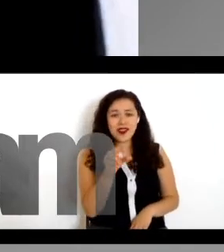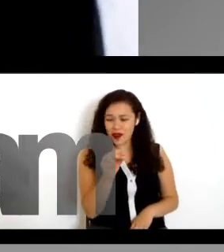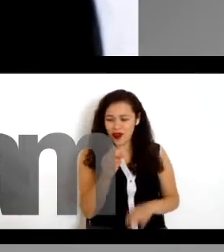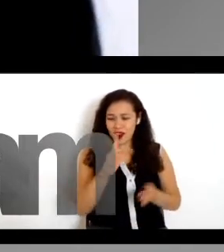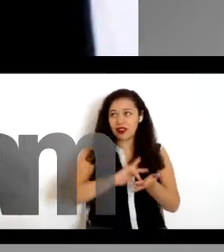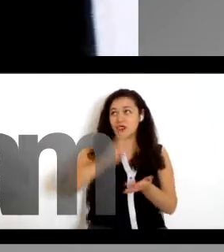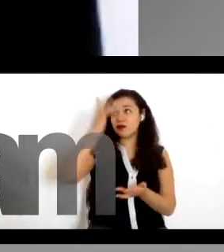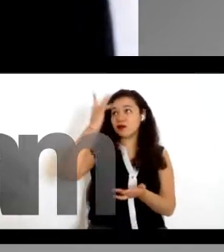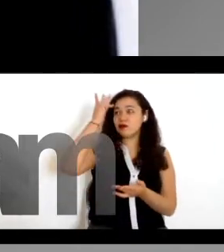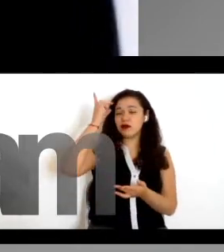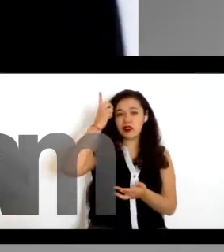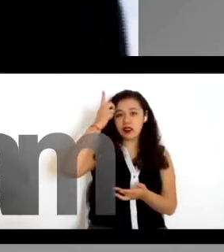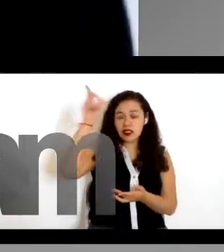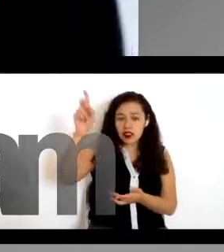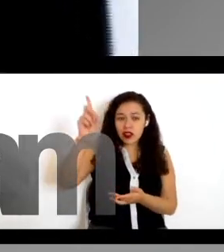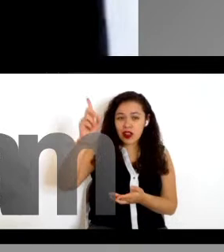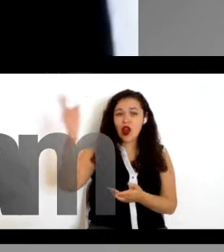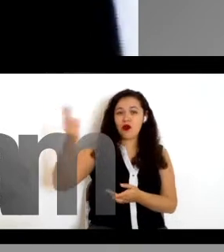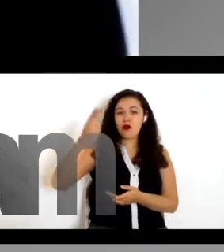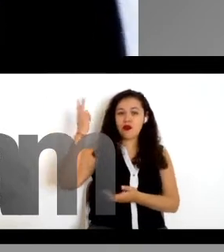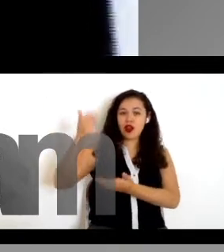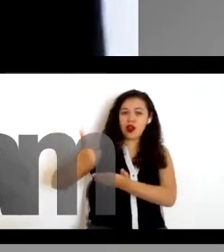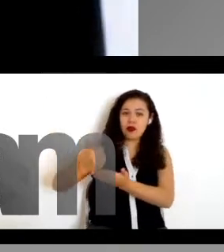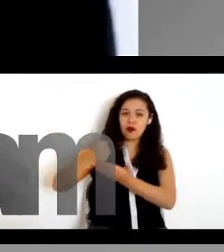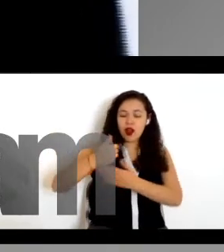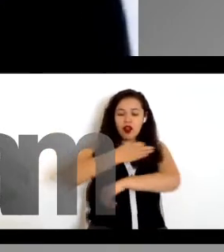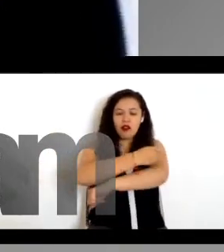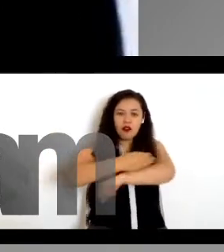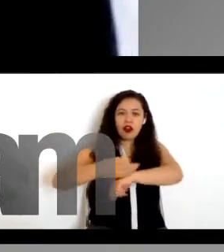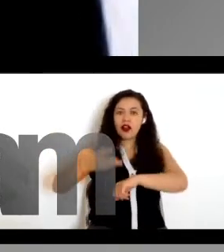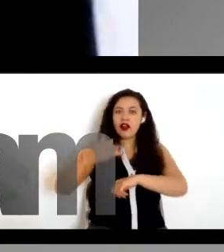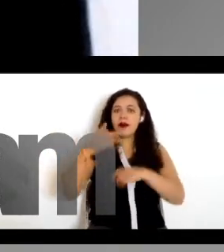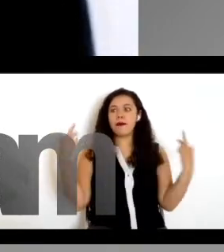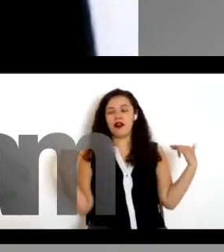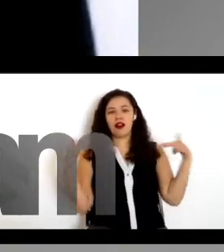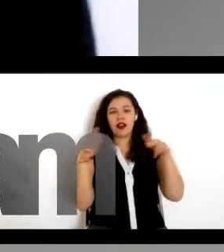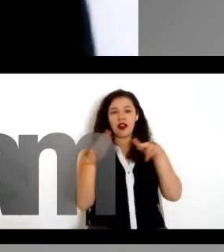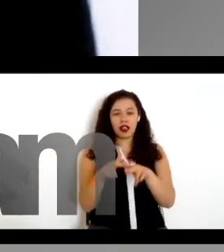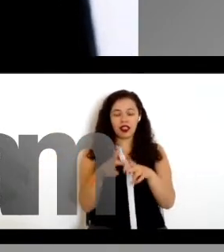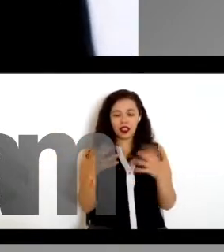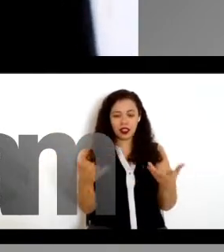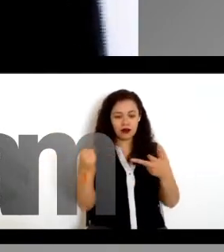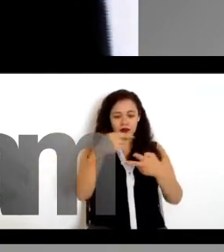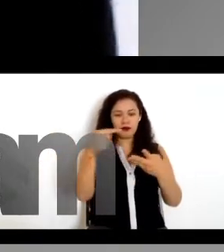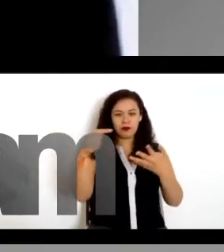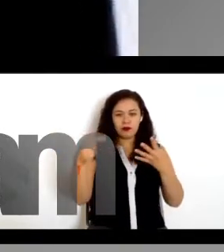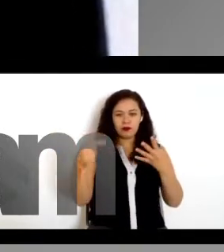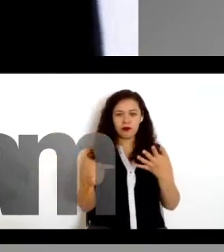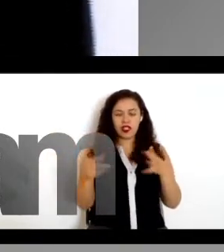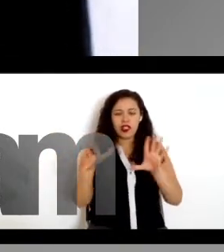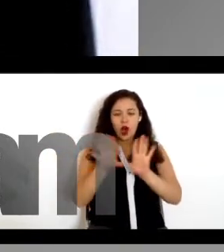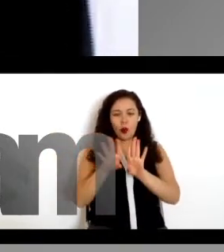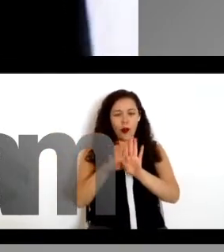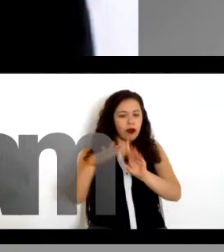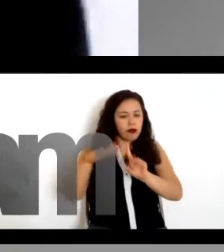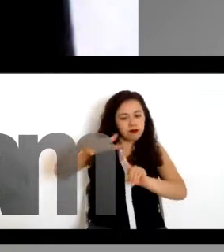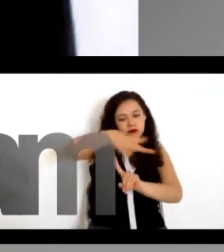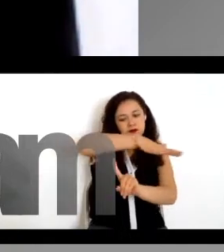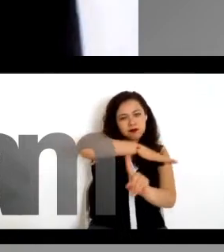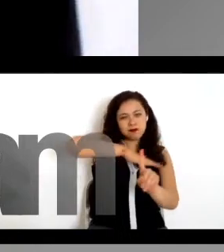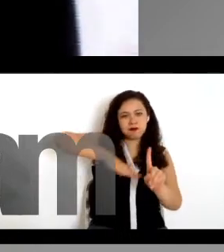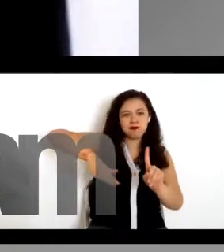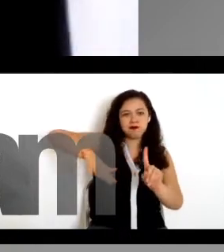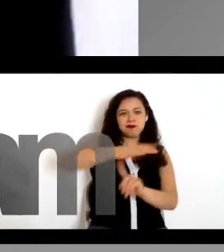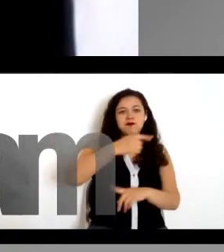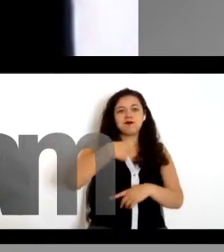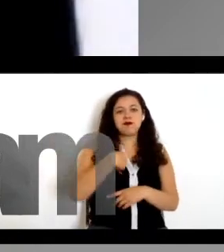estuvo la universidad, estuvo mi familia, mis profesores, estuvo ese ecosistema que me permitió